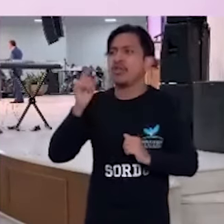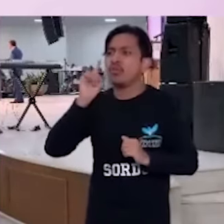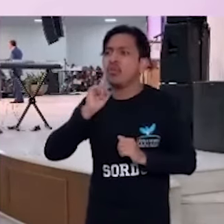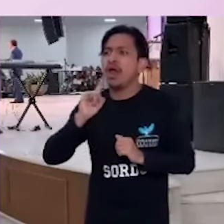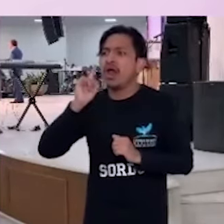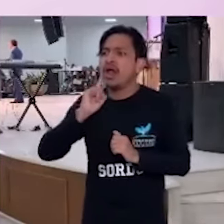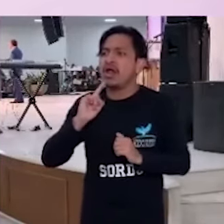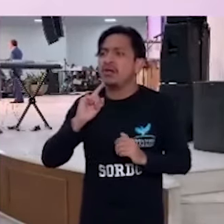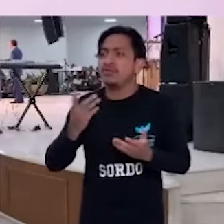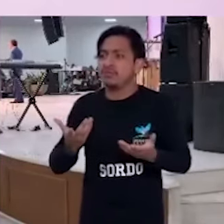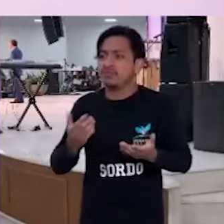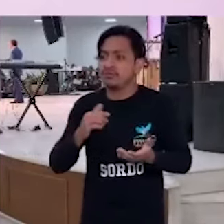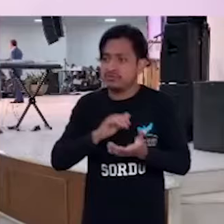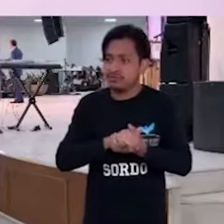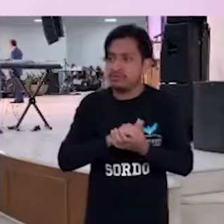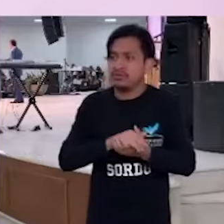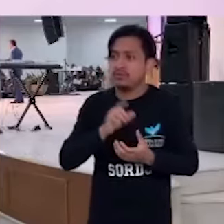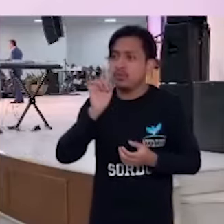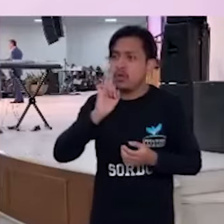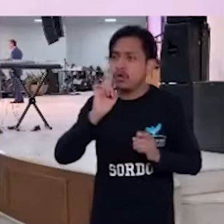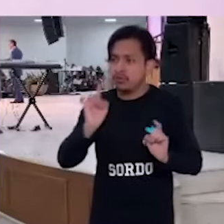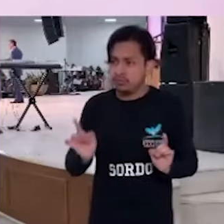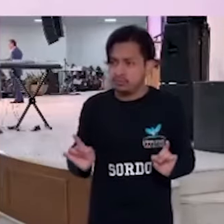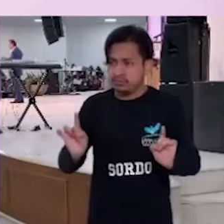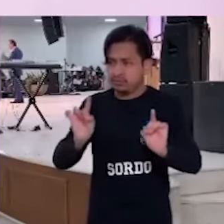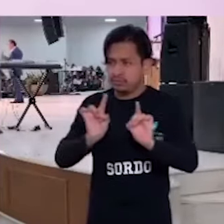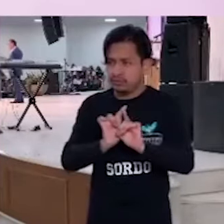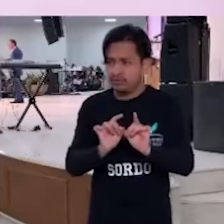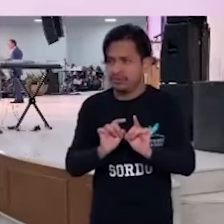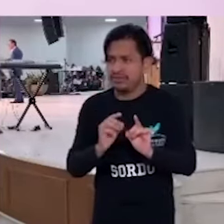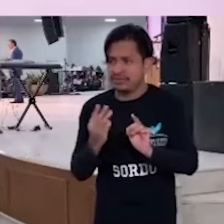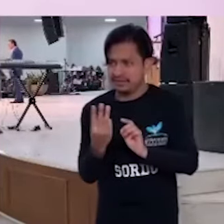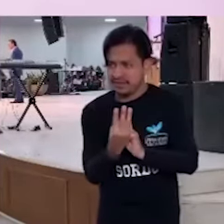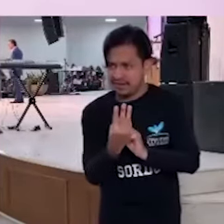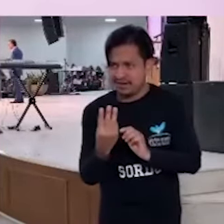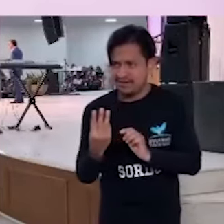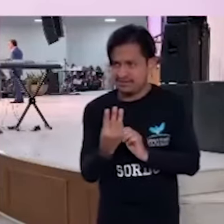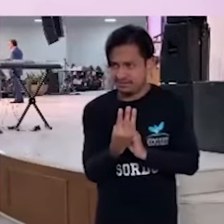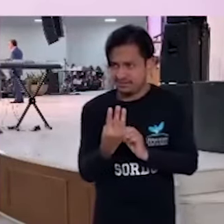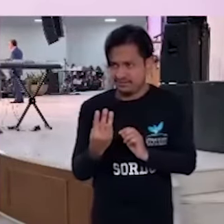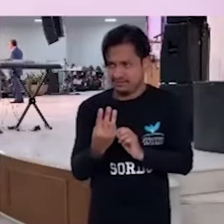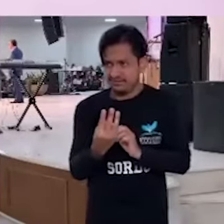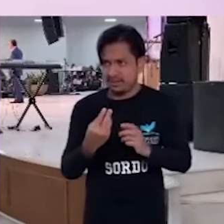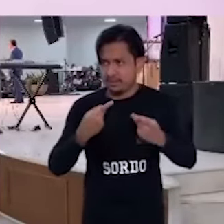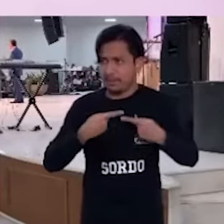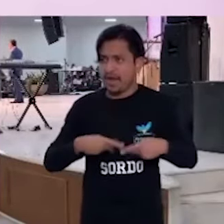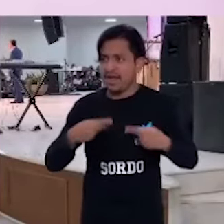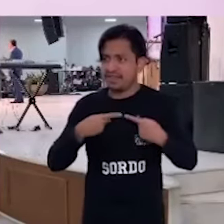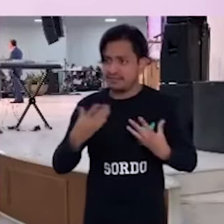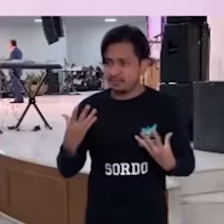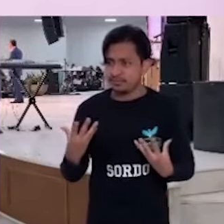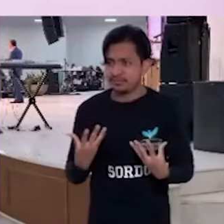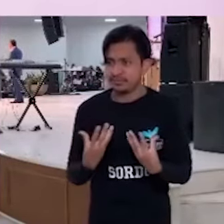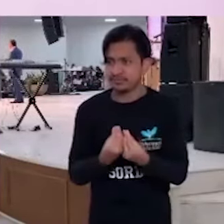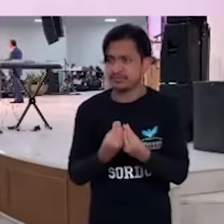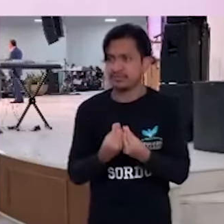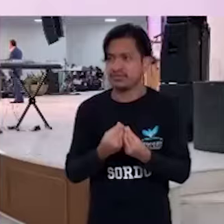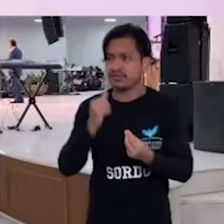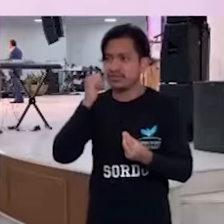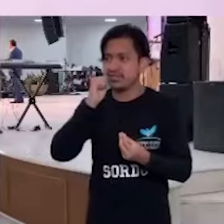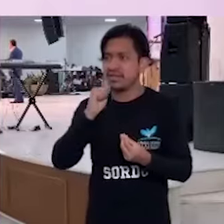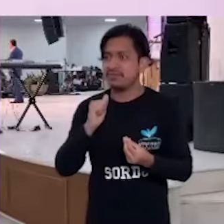tu esposo, de tu esposa, perdón, o de algún otro ministro de la iglesia, y siempre con la puerta